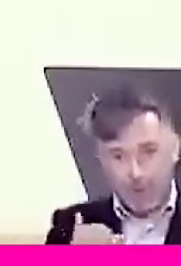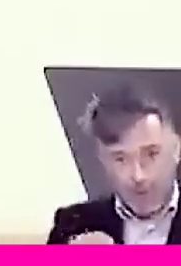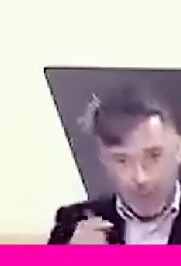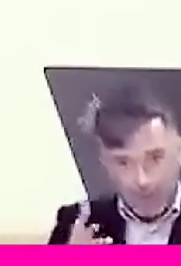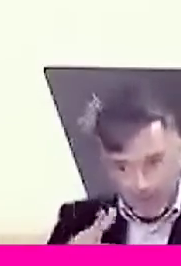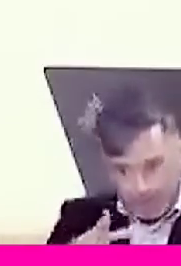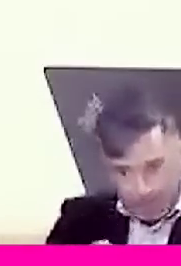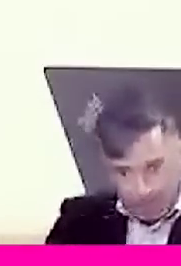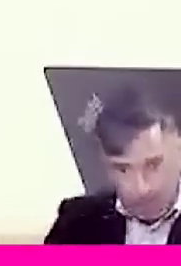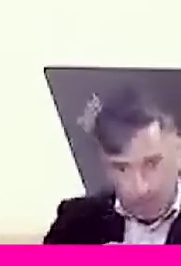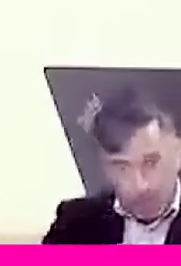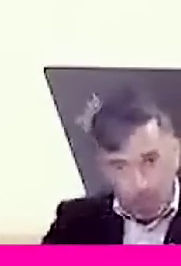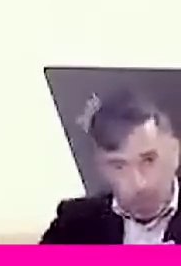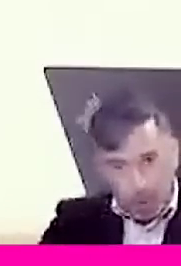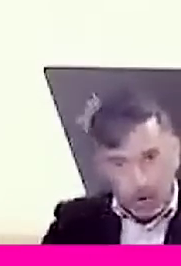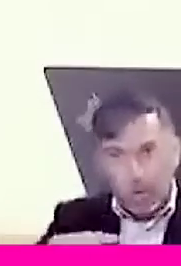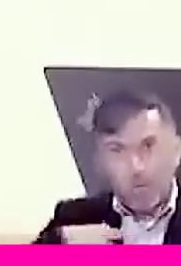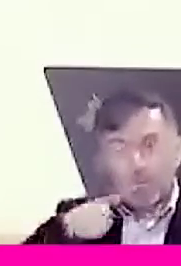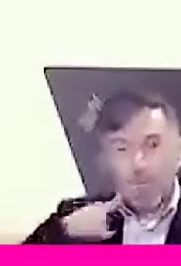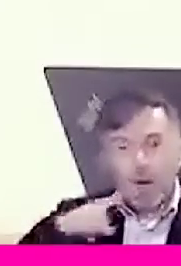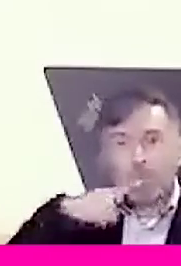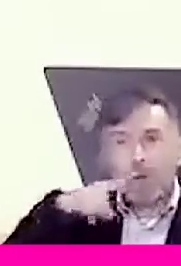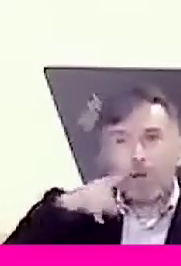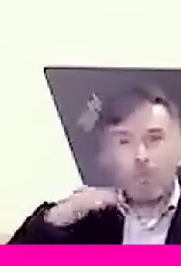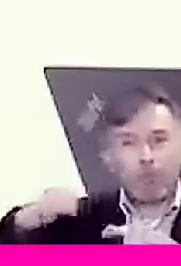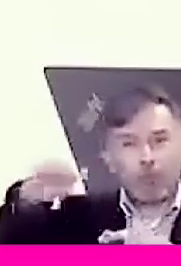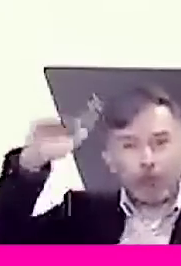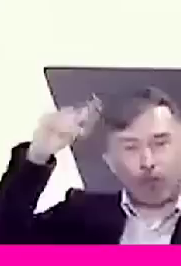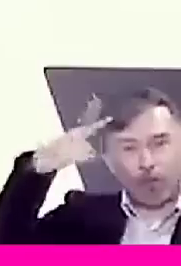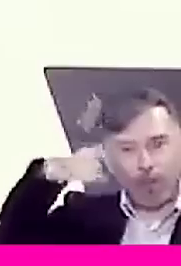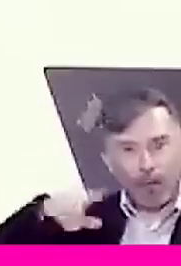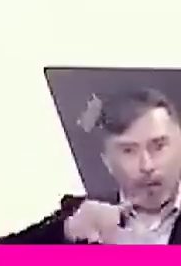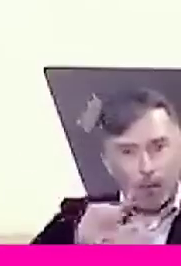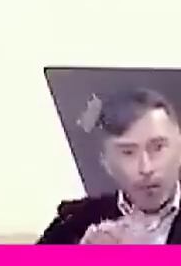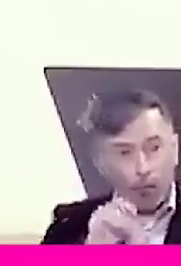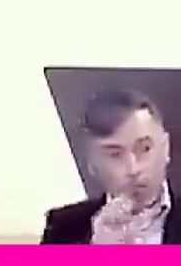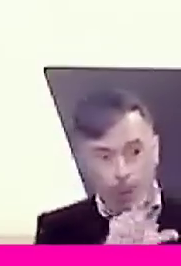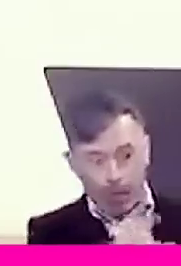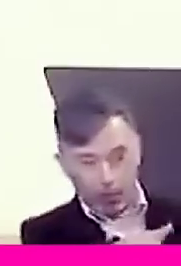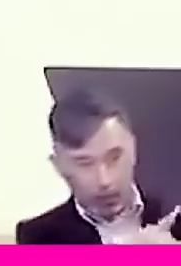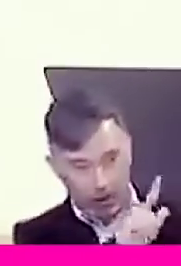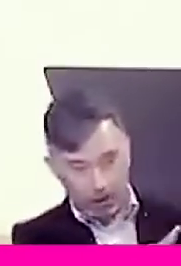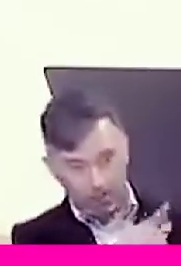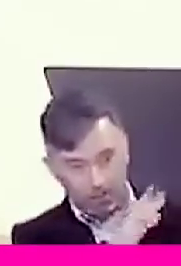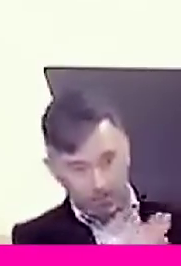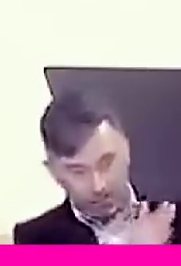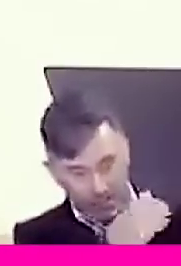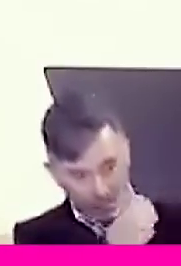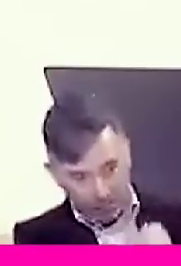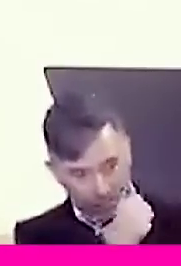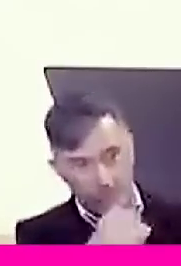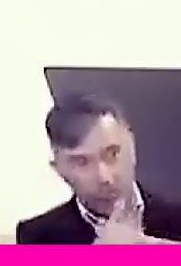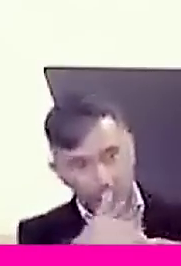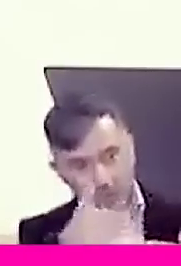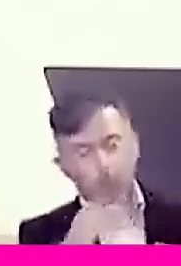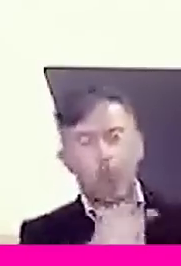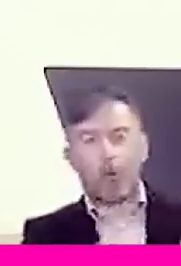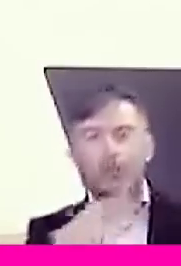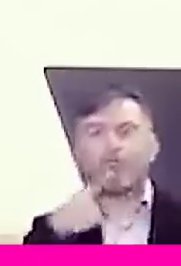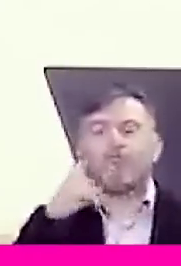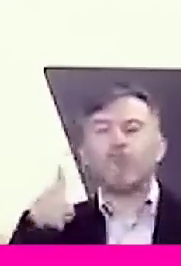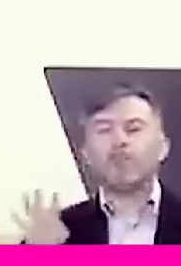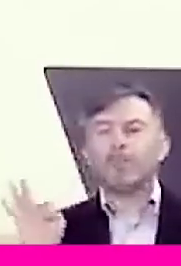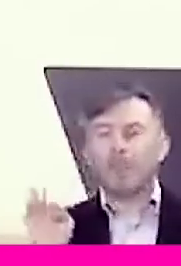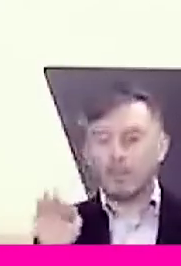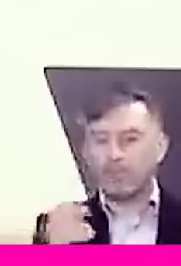INE para controvertir las normas vigentes o en cuanto tengan vigencia en razón de su potencial